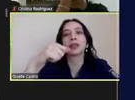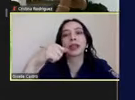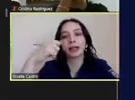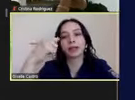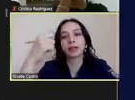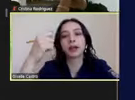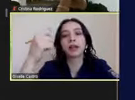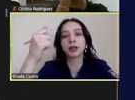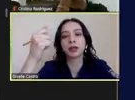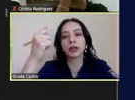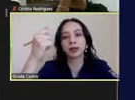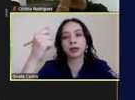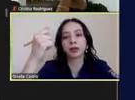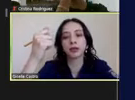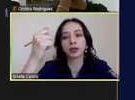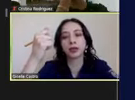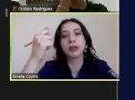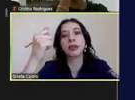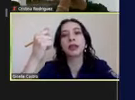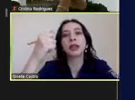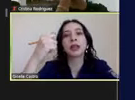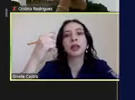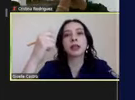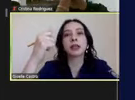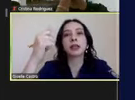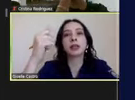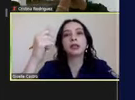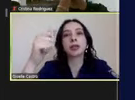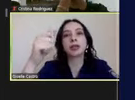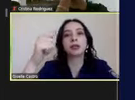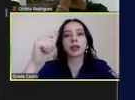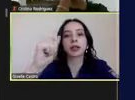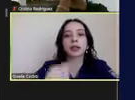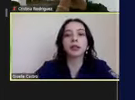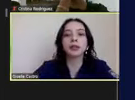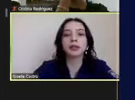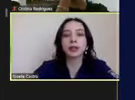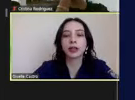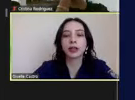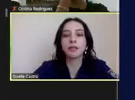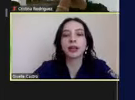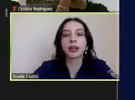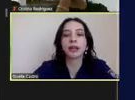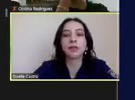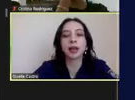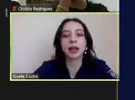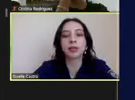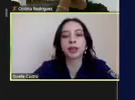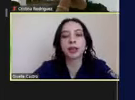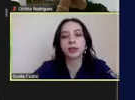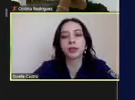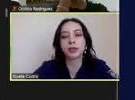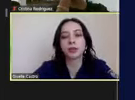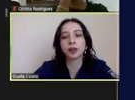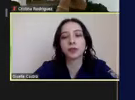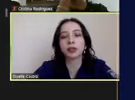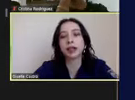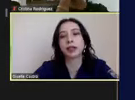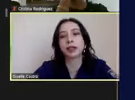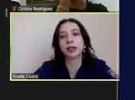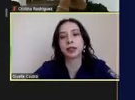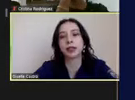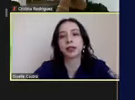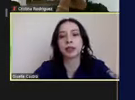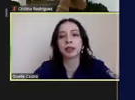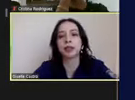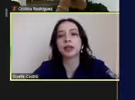tobillo se empiecen a activar de manera correcta otra vez, iniciar con ciertos ejercicios, ajá, para recuperar lo que es sobre todo la